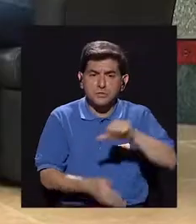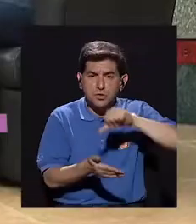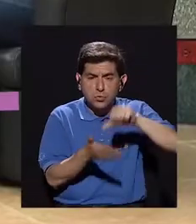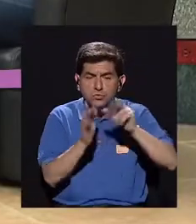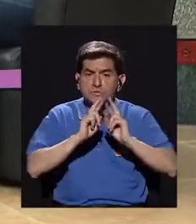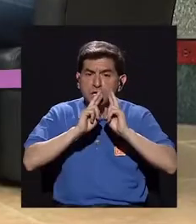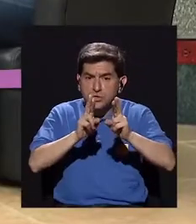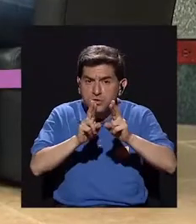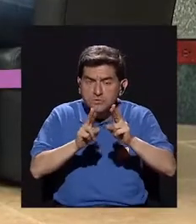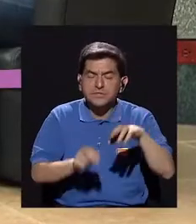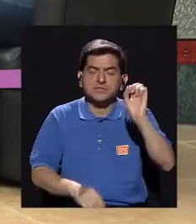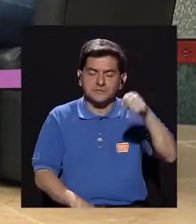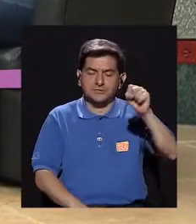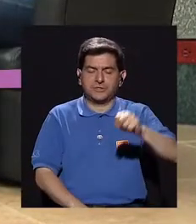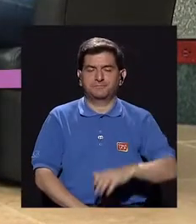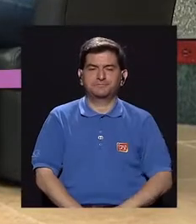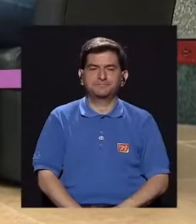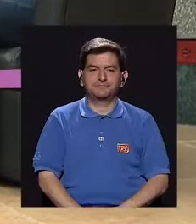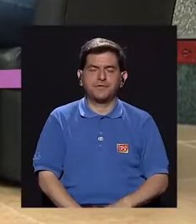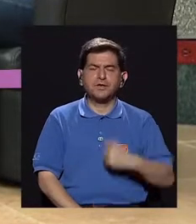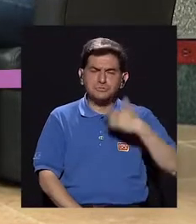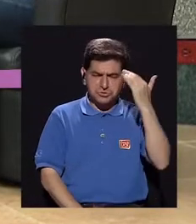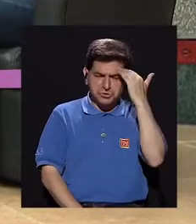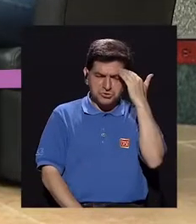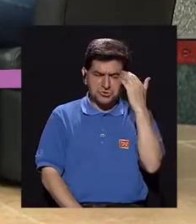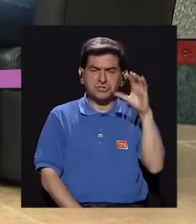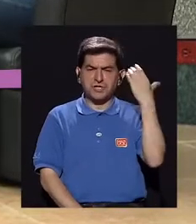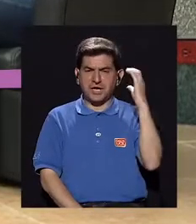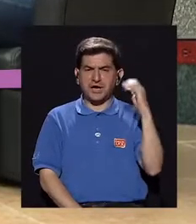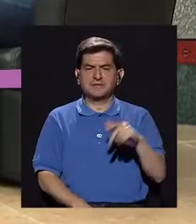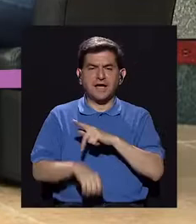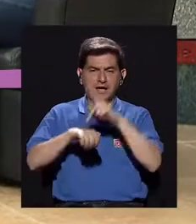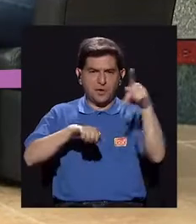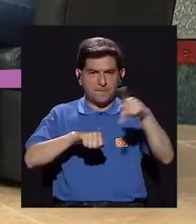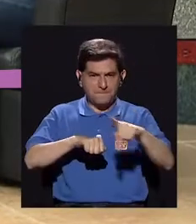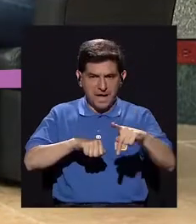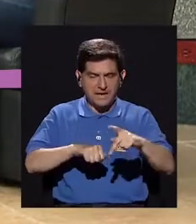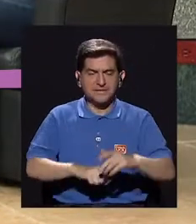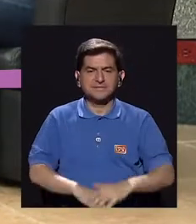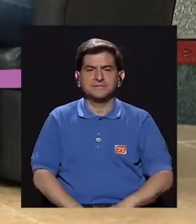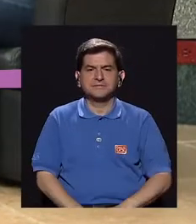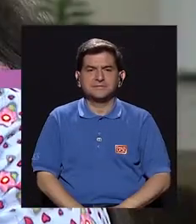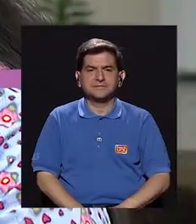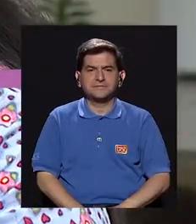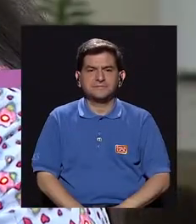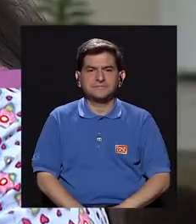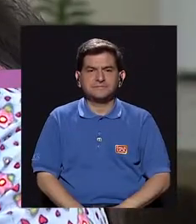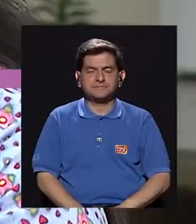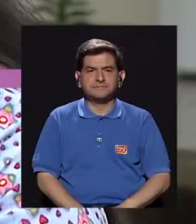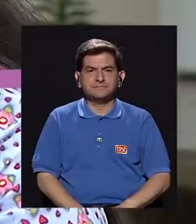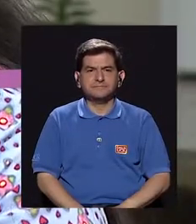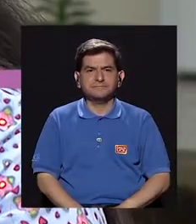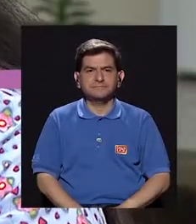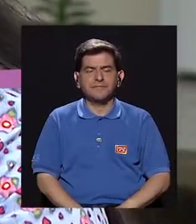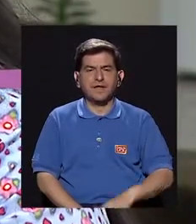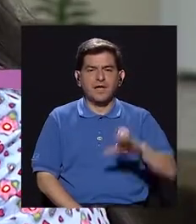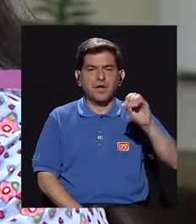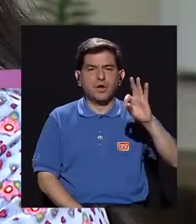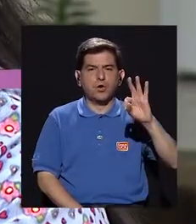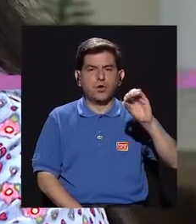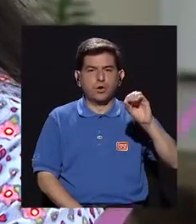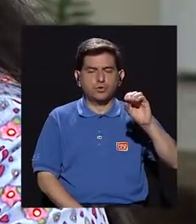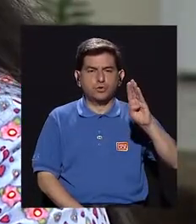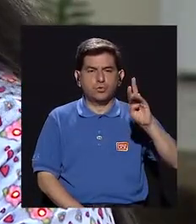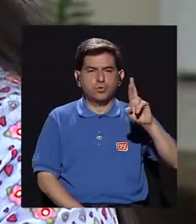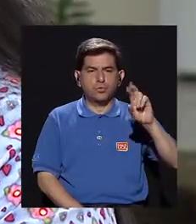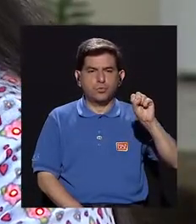es un centro de respuesta. De respuesta. Uh-huh. Sé que hay en Cartago, en Pérez Celedón, ¿verdad? En Cotobruz,